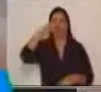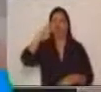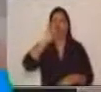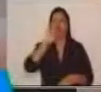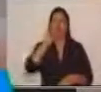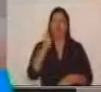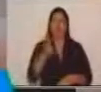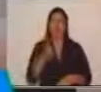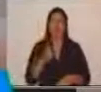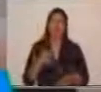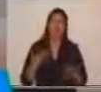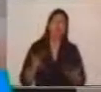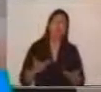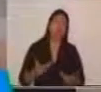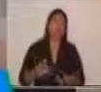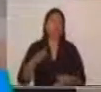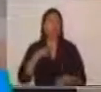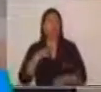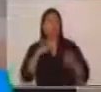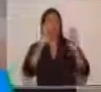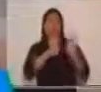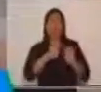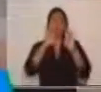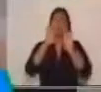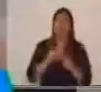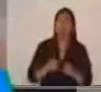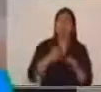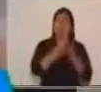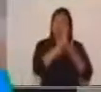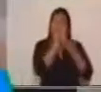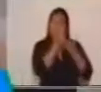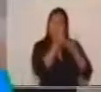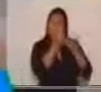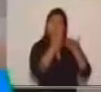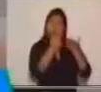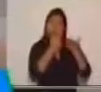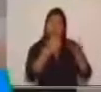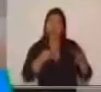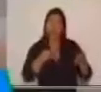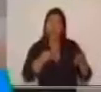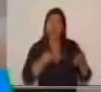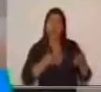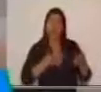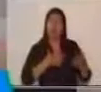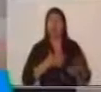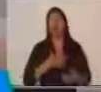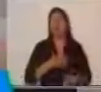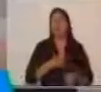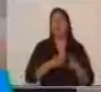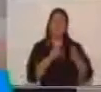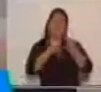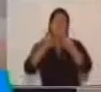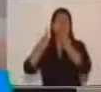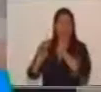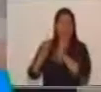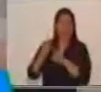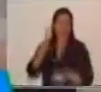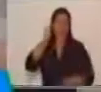algunos personajes importantes, autores importantes. Hablamos del género épico o narrativo, hazañas,